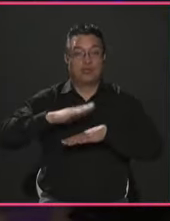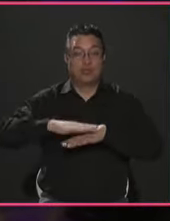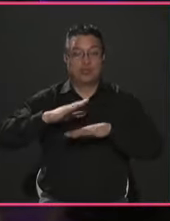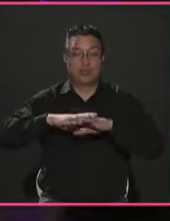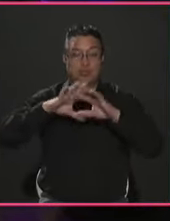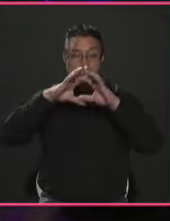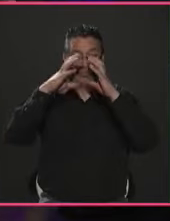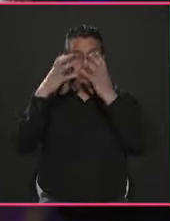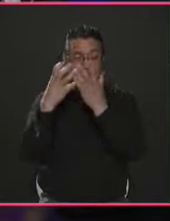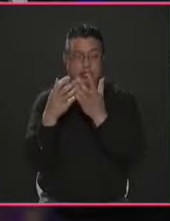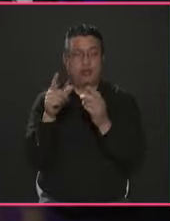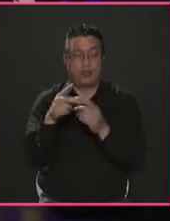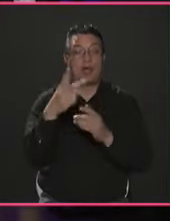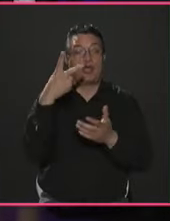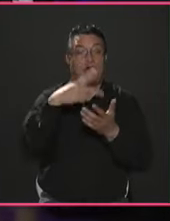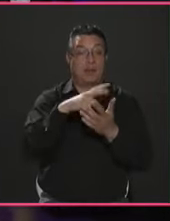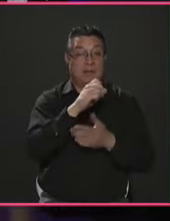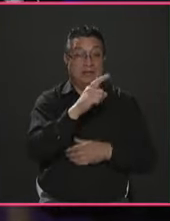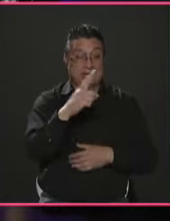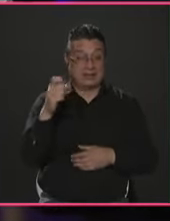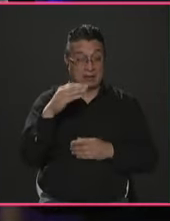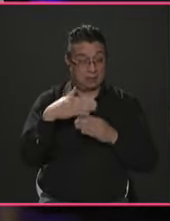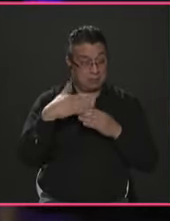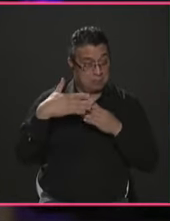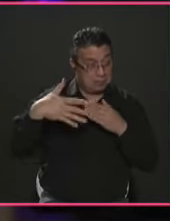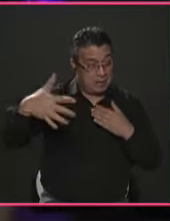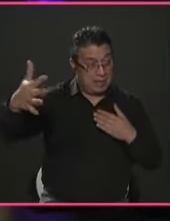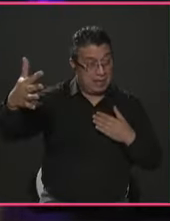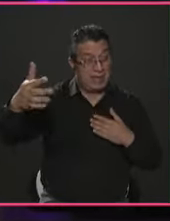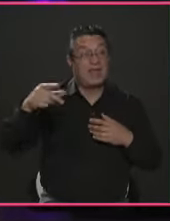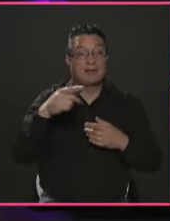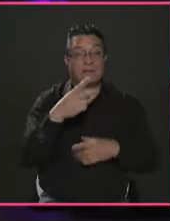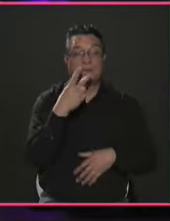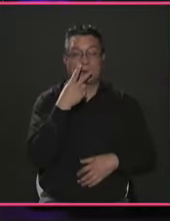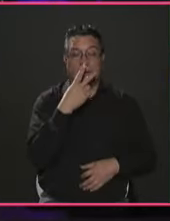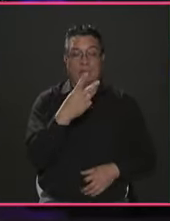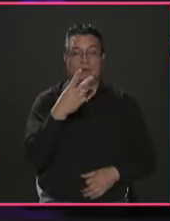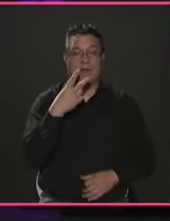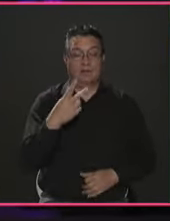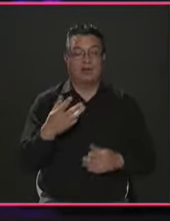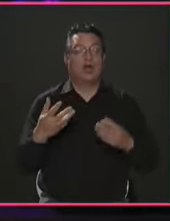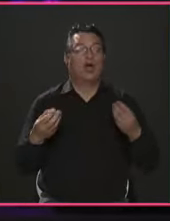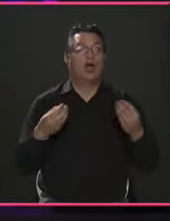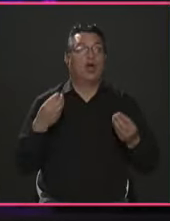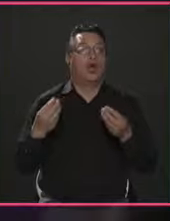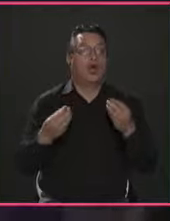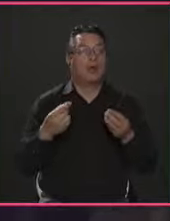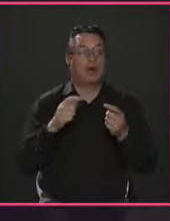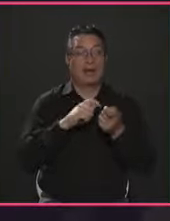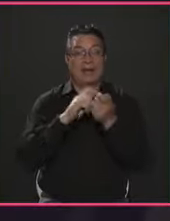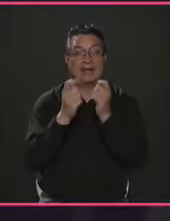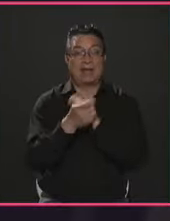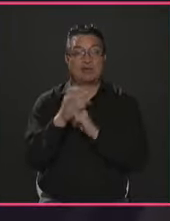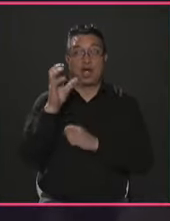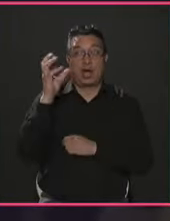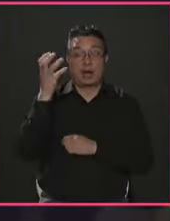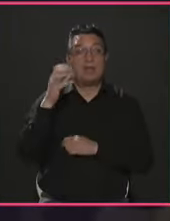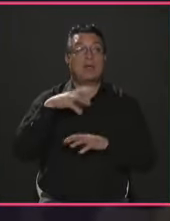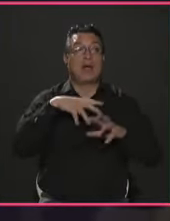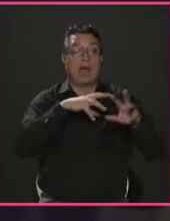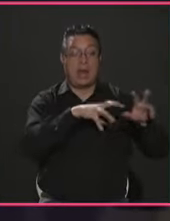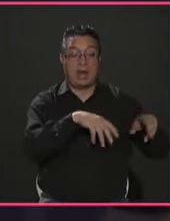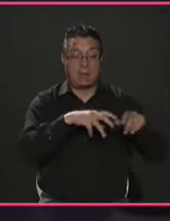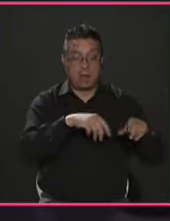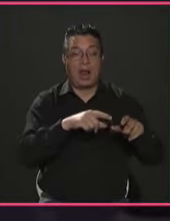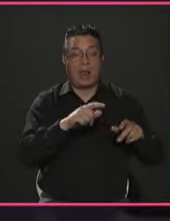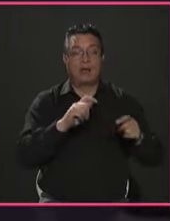globales para 2100 y más adelante vamos viendo la manera en la que con el cambio climático se mueven los animales y cambian